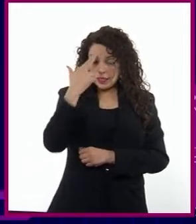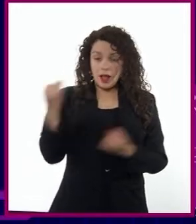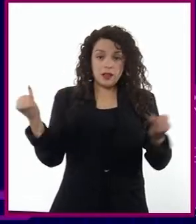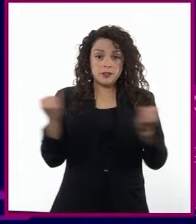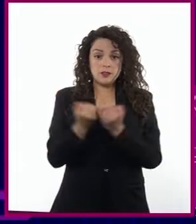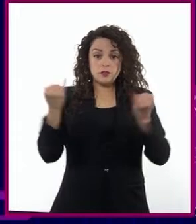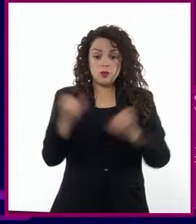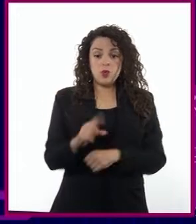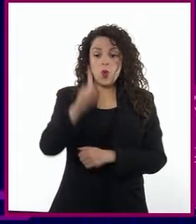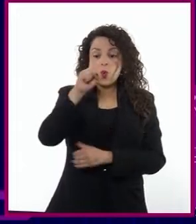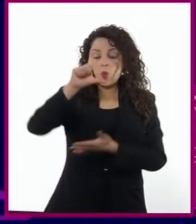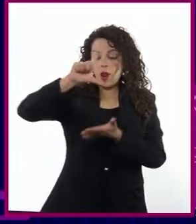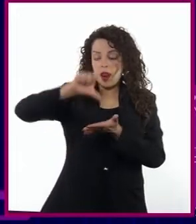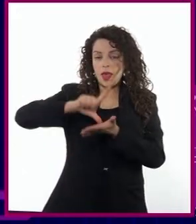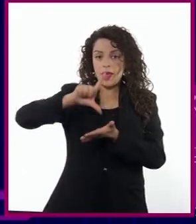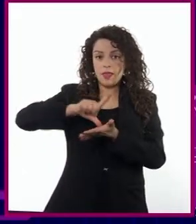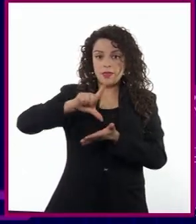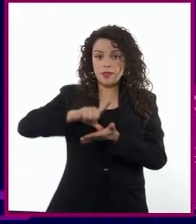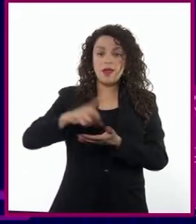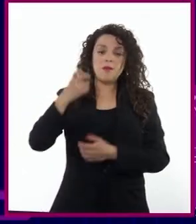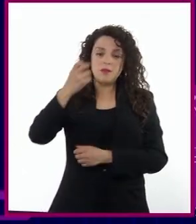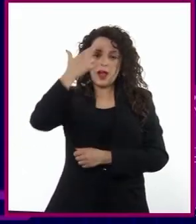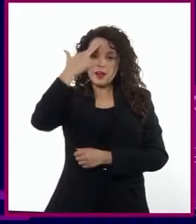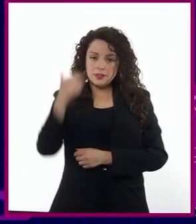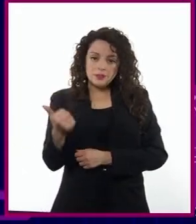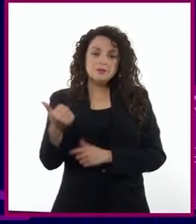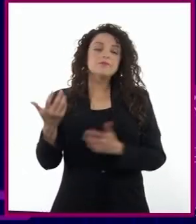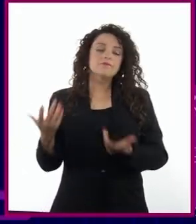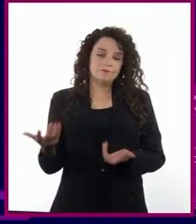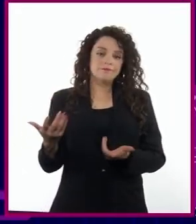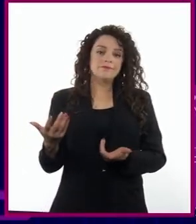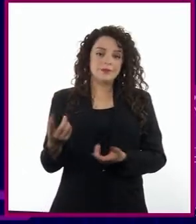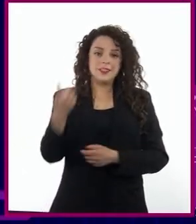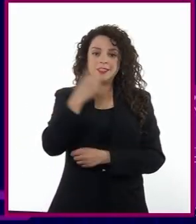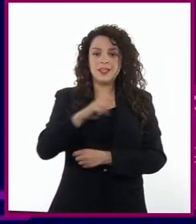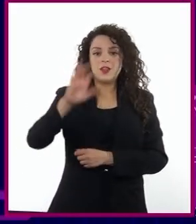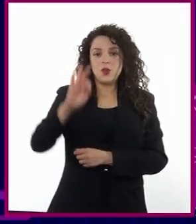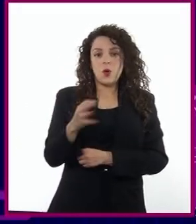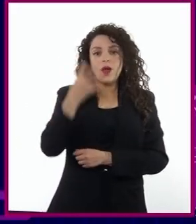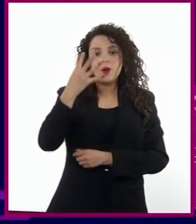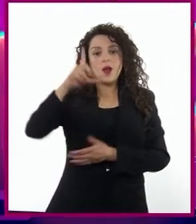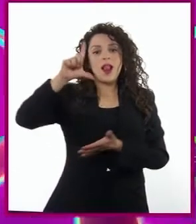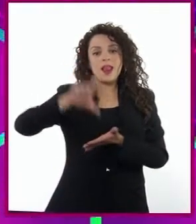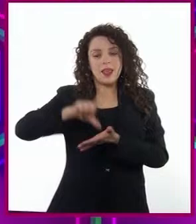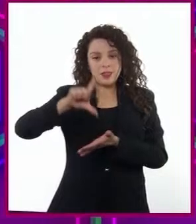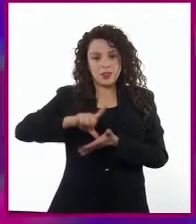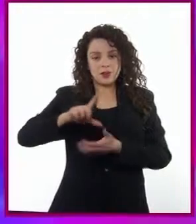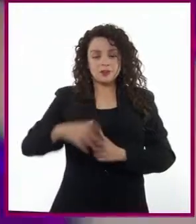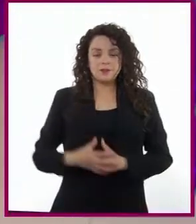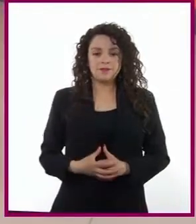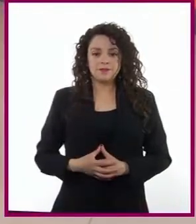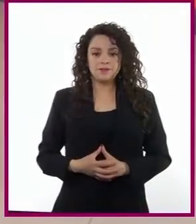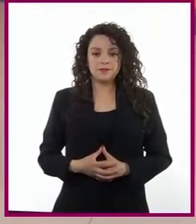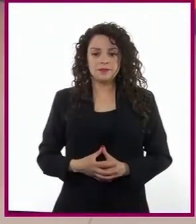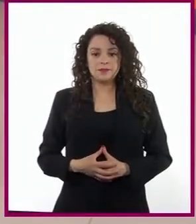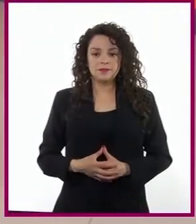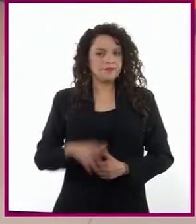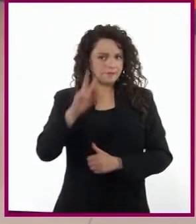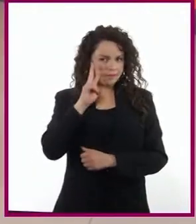igual a 1 litro, por lo tanto son 144 litros. A ver,